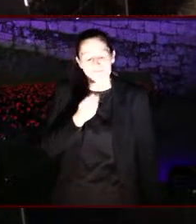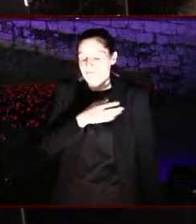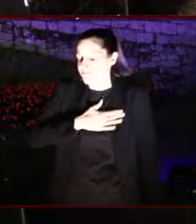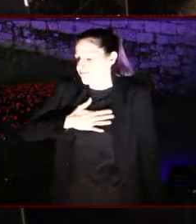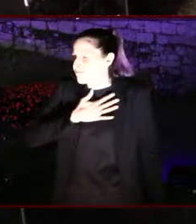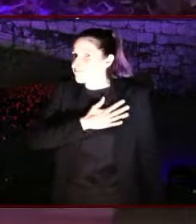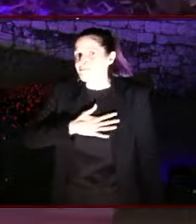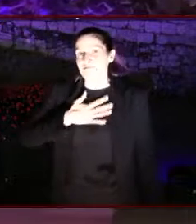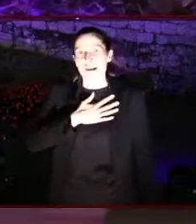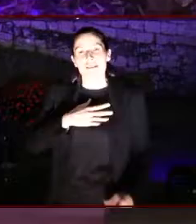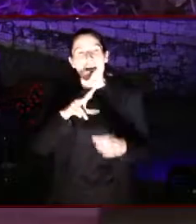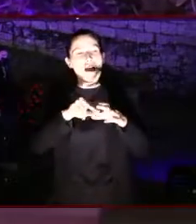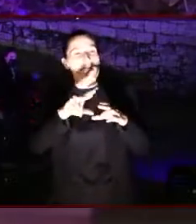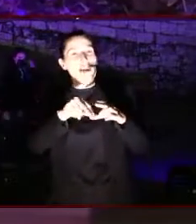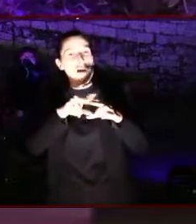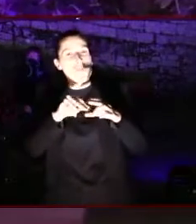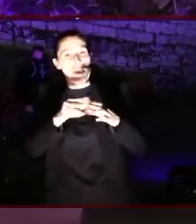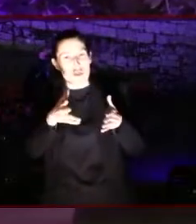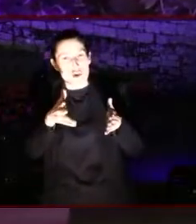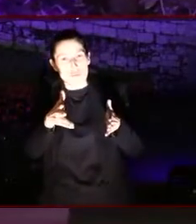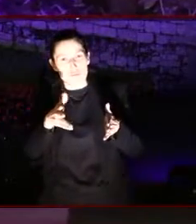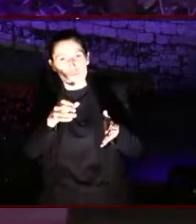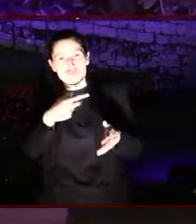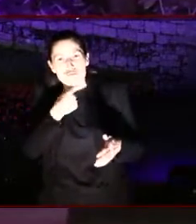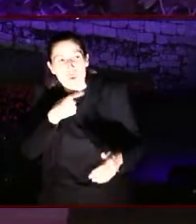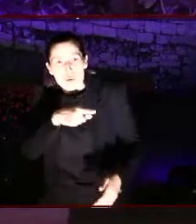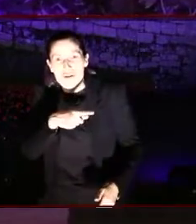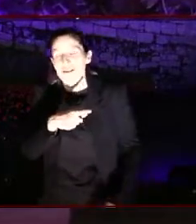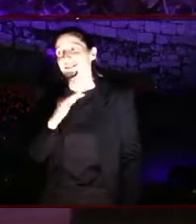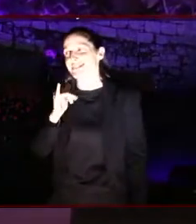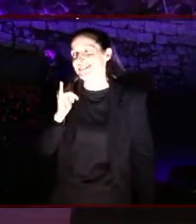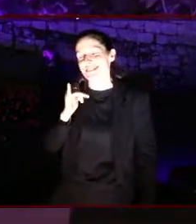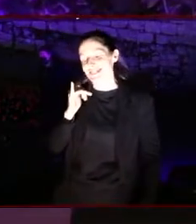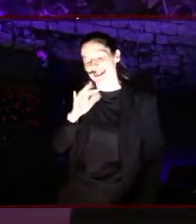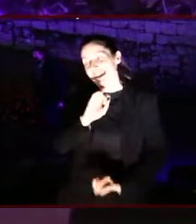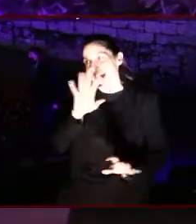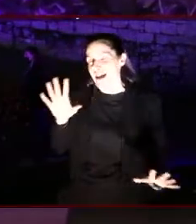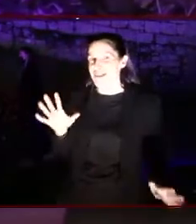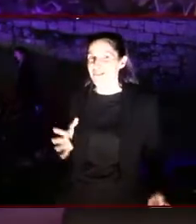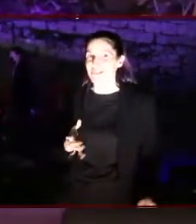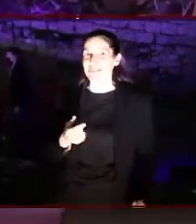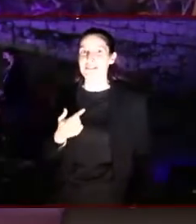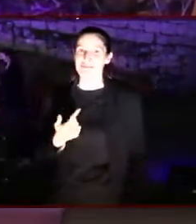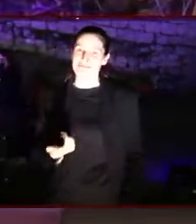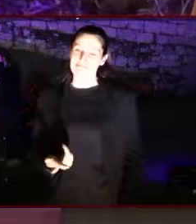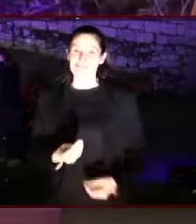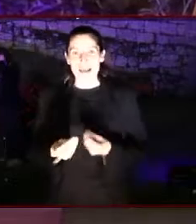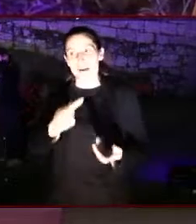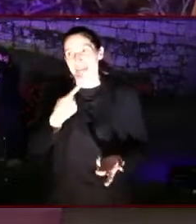¿Gustache, gustouche el videoclip o resultado? Sí, o sea, es genial. ¿Qué voy a decir? ¿Qué va a decir? ¿Qué va a